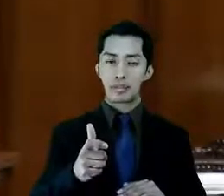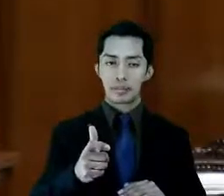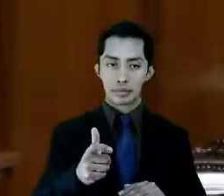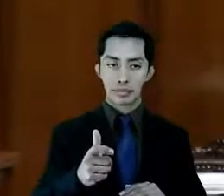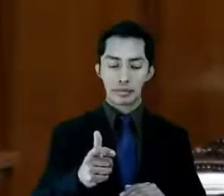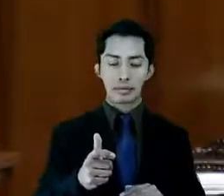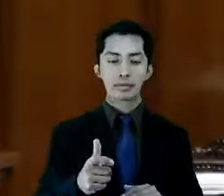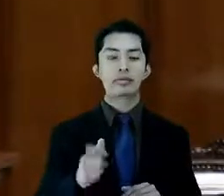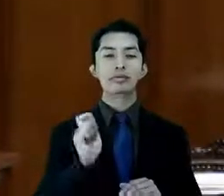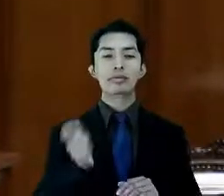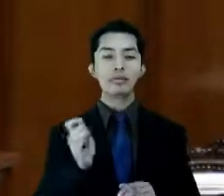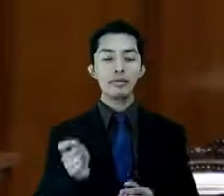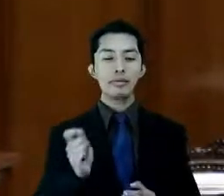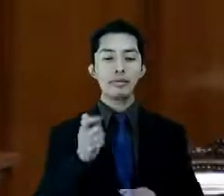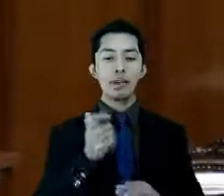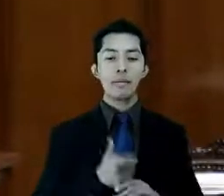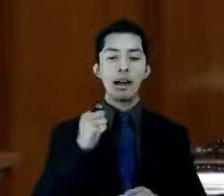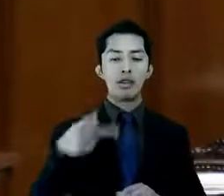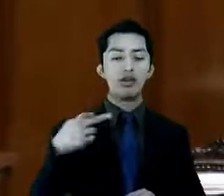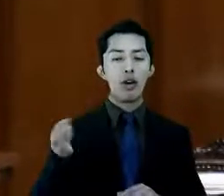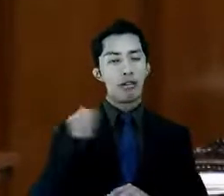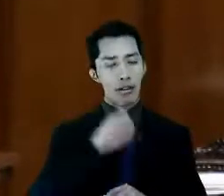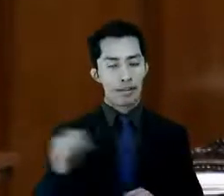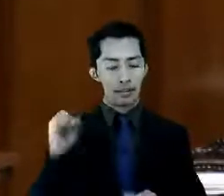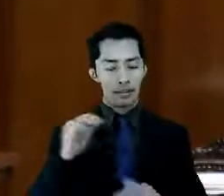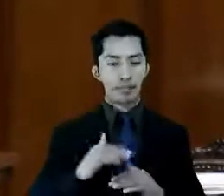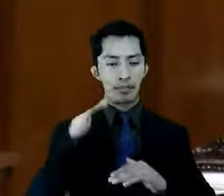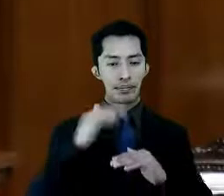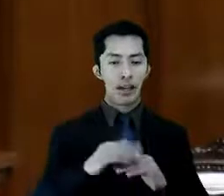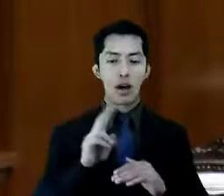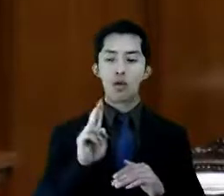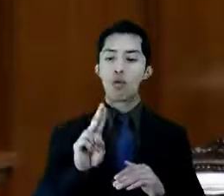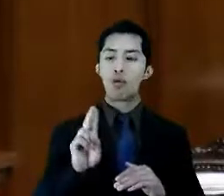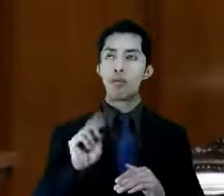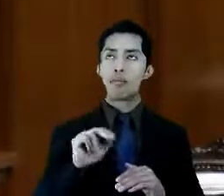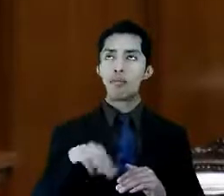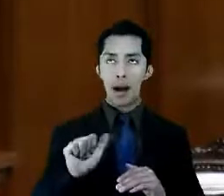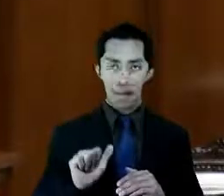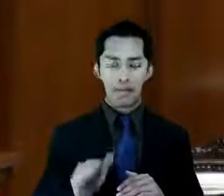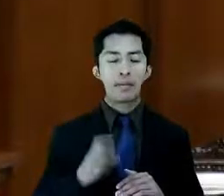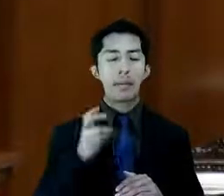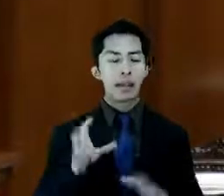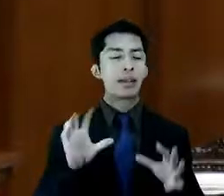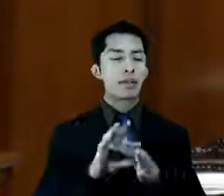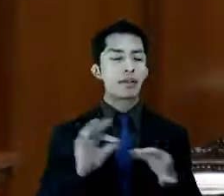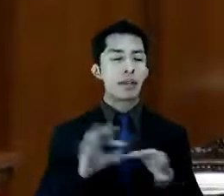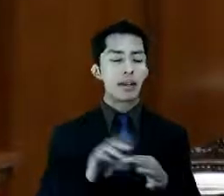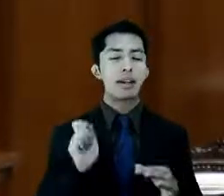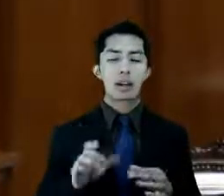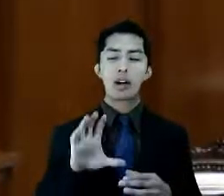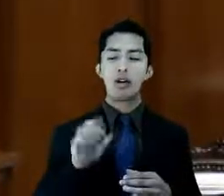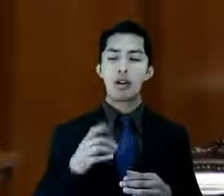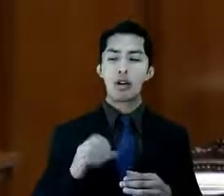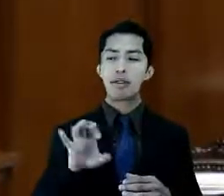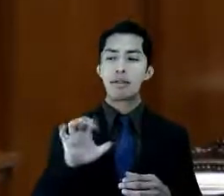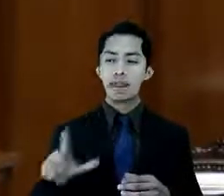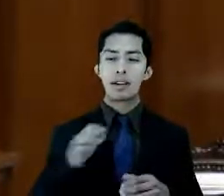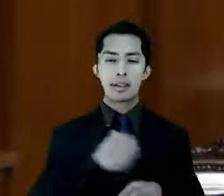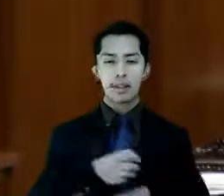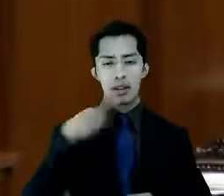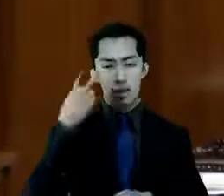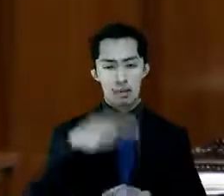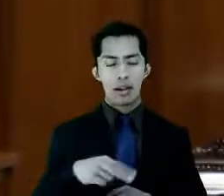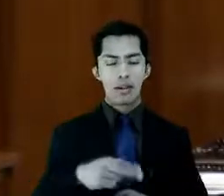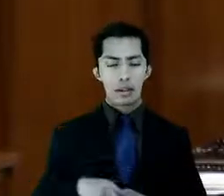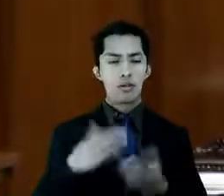transitan a ser el pago en la obligación por lo que refiere al UMA. Con lo anterior citado, el Código Civil del Estado de México,